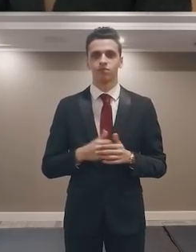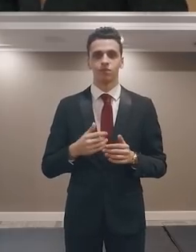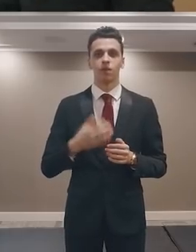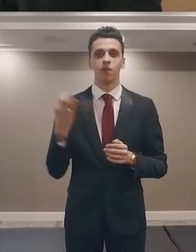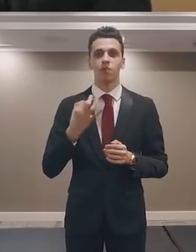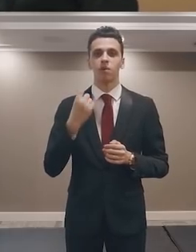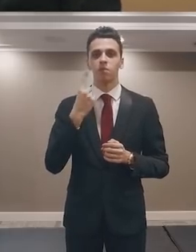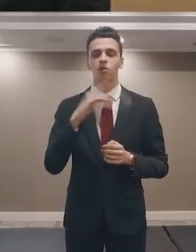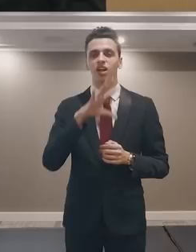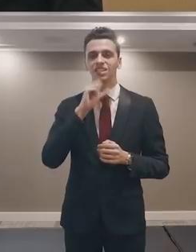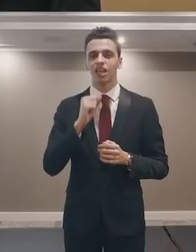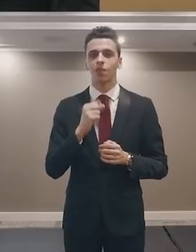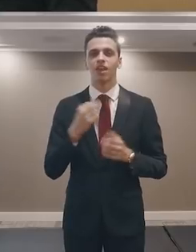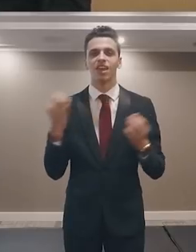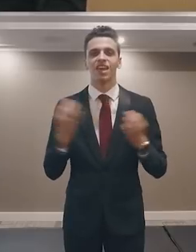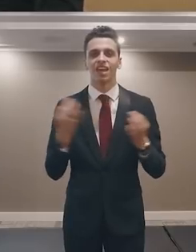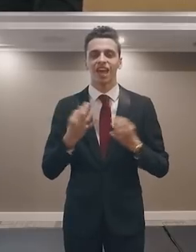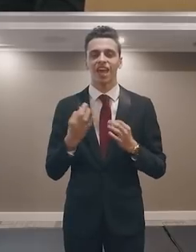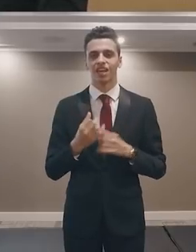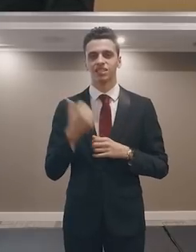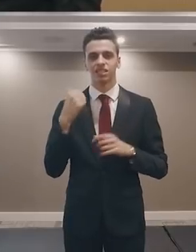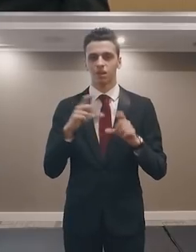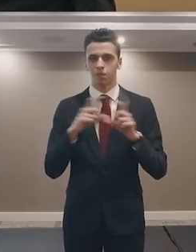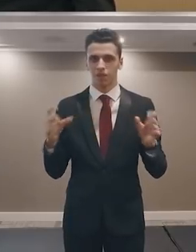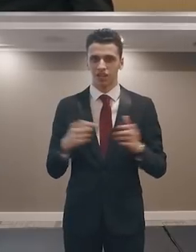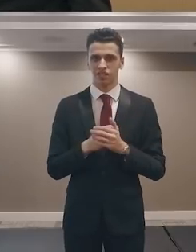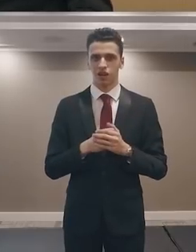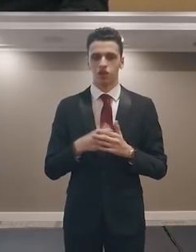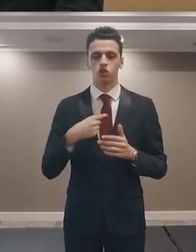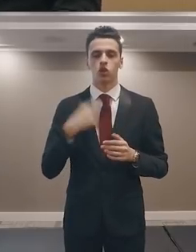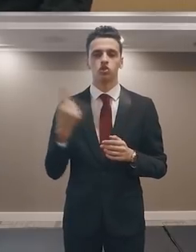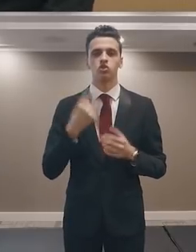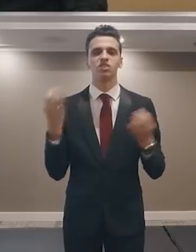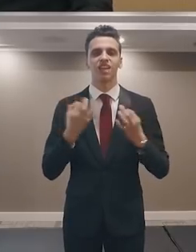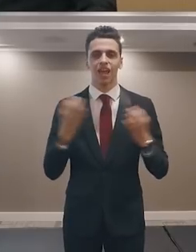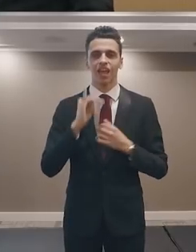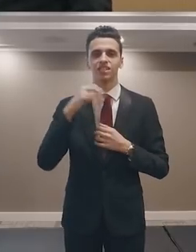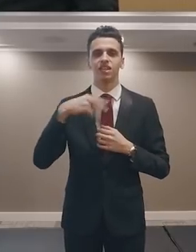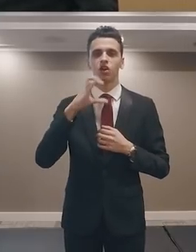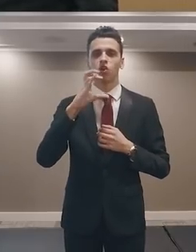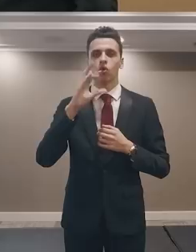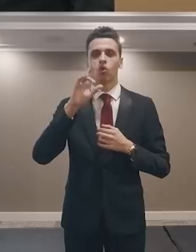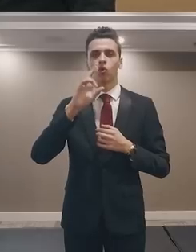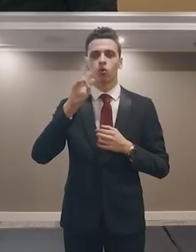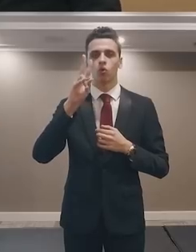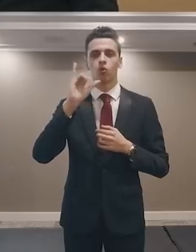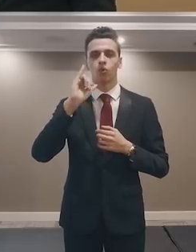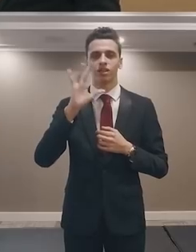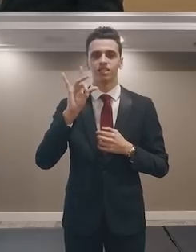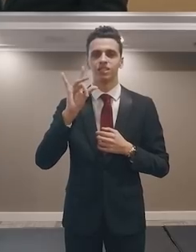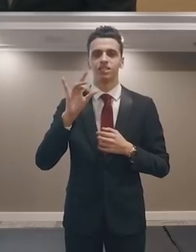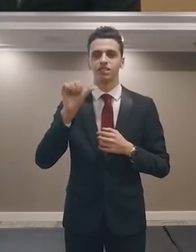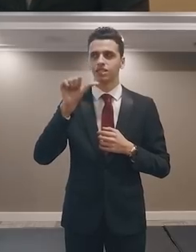entender de dónde viene todo esto de dónde nace esta idea y que somos incluso es lo que hoy os presento es un club un club de vacaciones